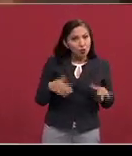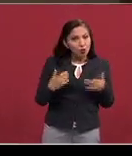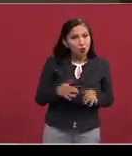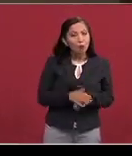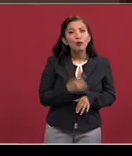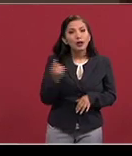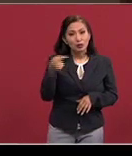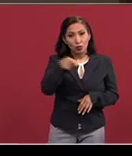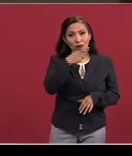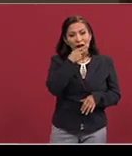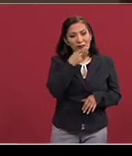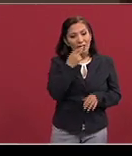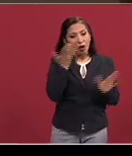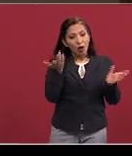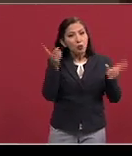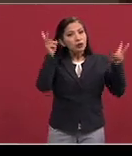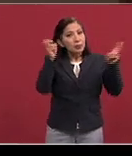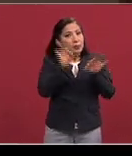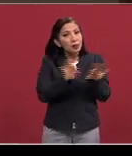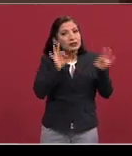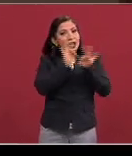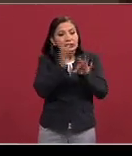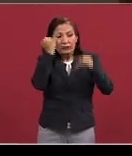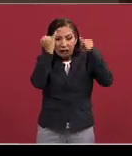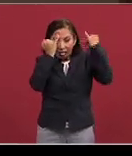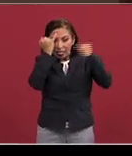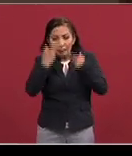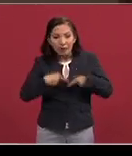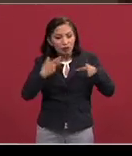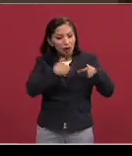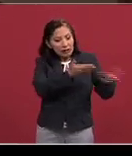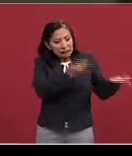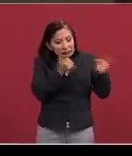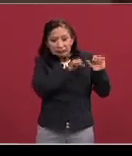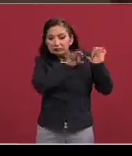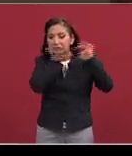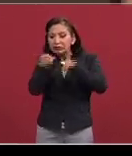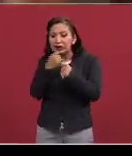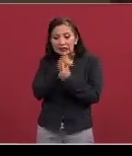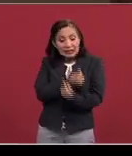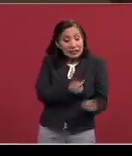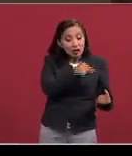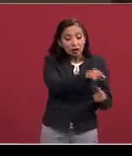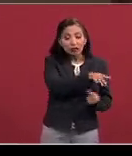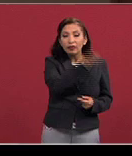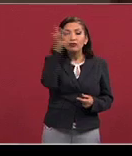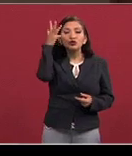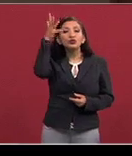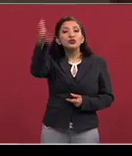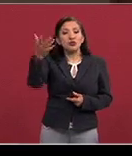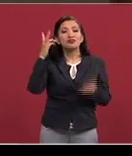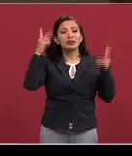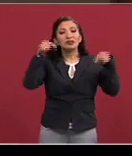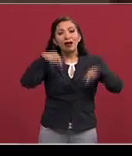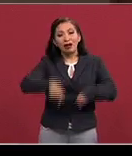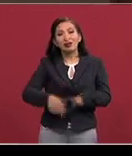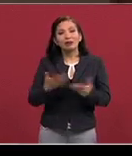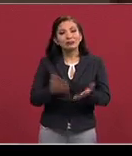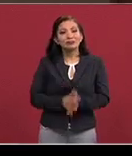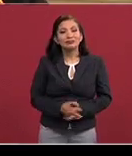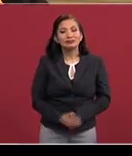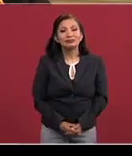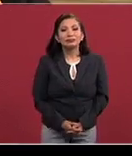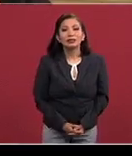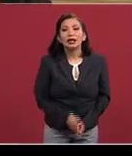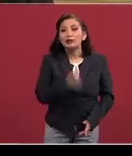además estás hablando de otro tema fundamental, que es la creación de públicos. Absolutamente. Esos niños son los visitantes de unos años más.